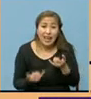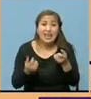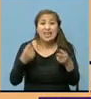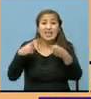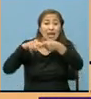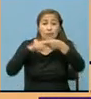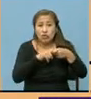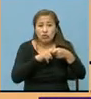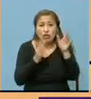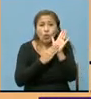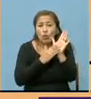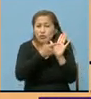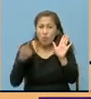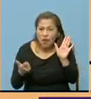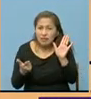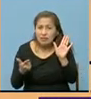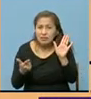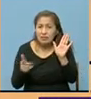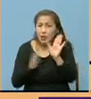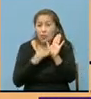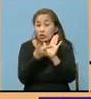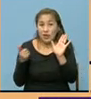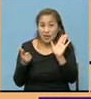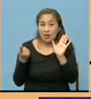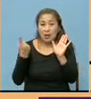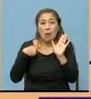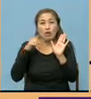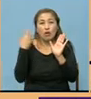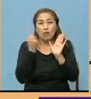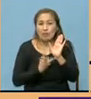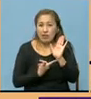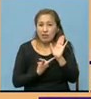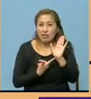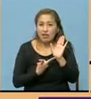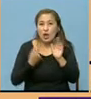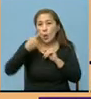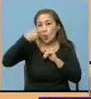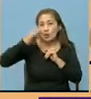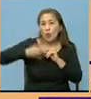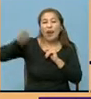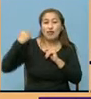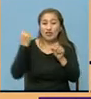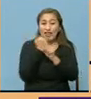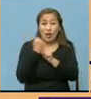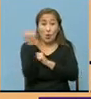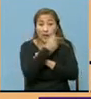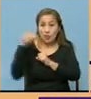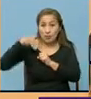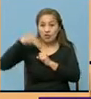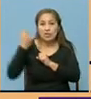pesado sin documentación respaldatoria no está la documentación personal que lo más importante en el último año de mi gestión